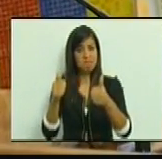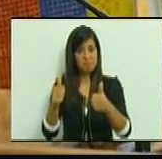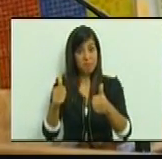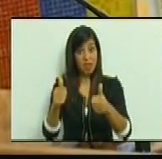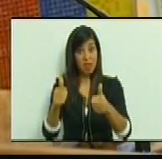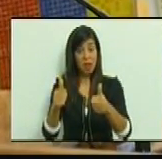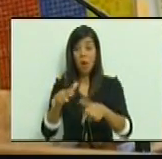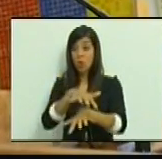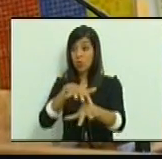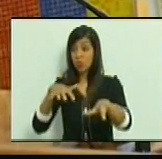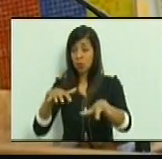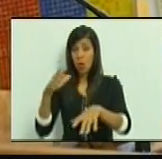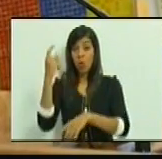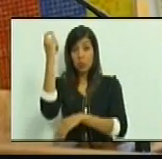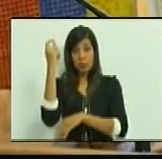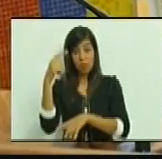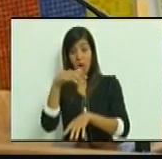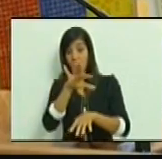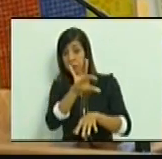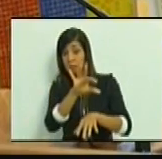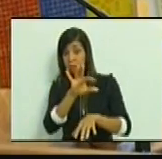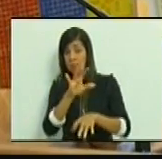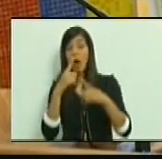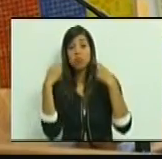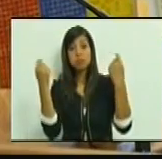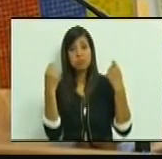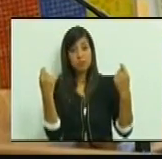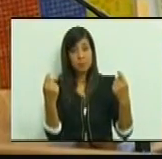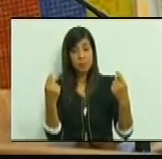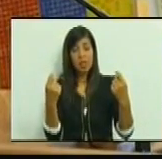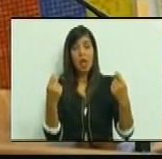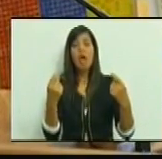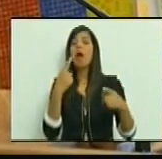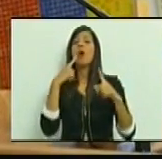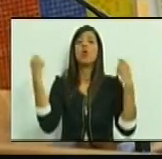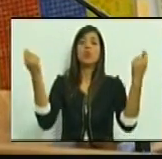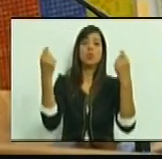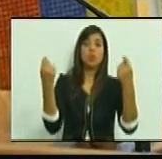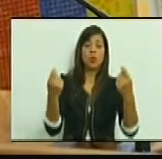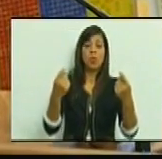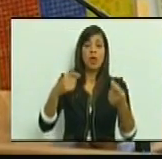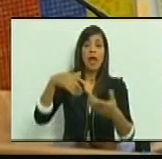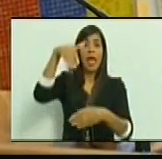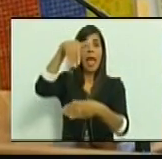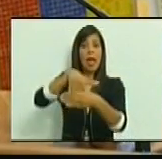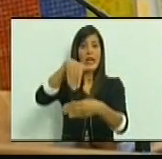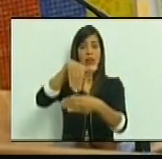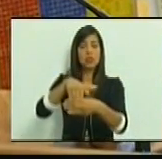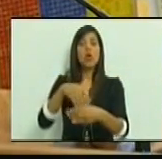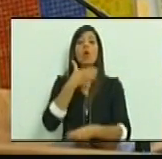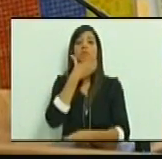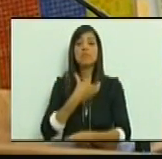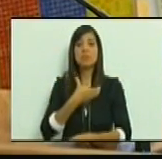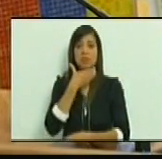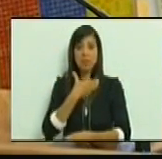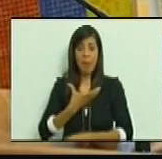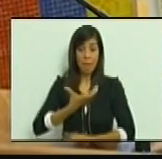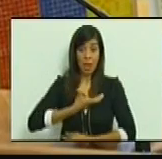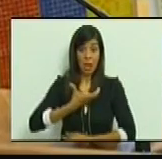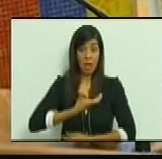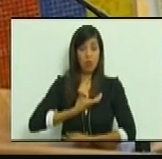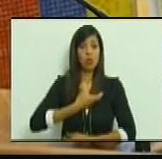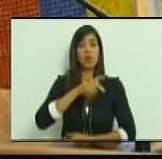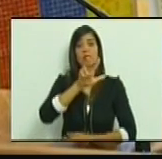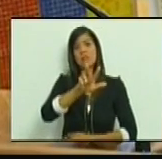de este poder constituyente originario de las elecciones en los 335 municipios del país para cimentar la